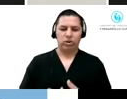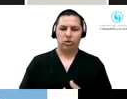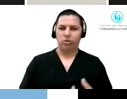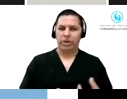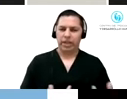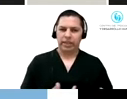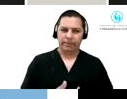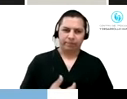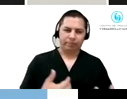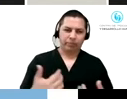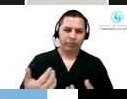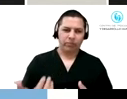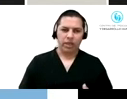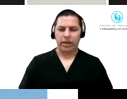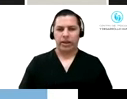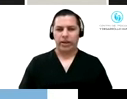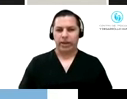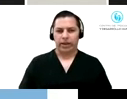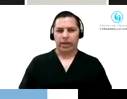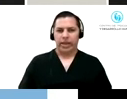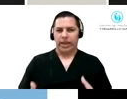situaciones socioeconómicas,